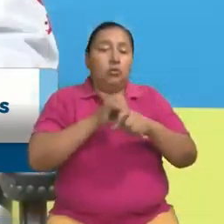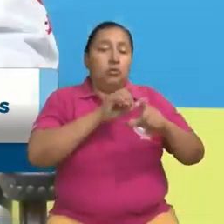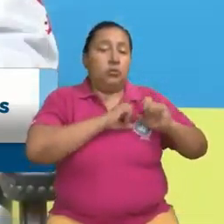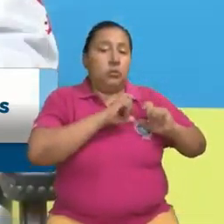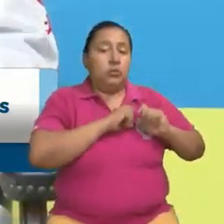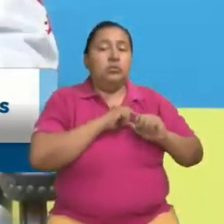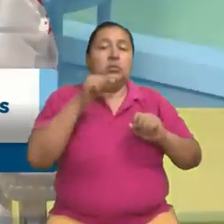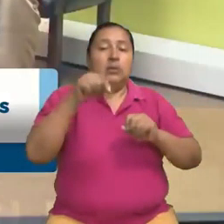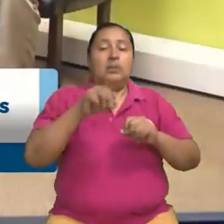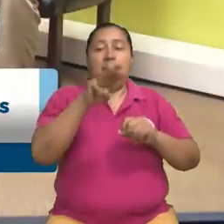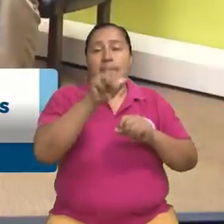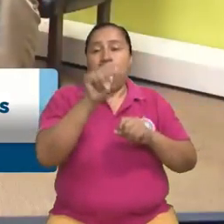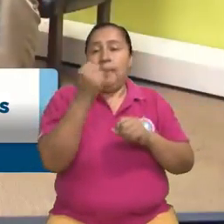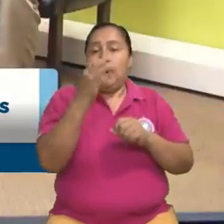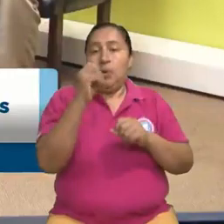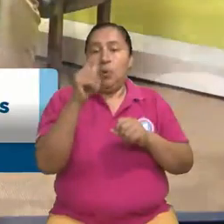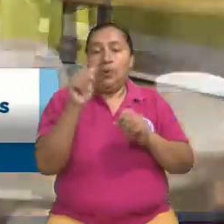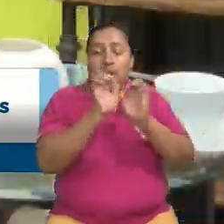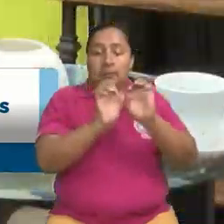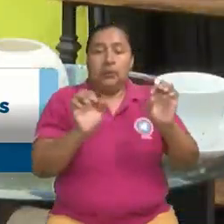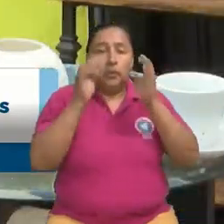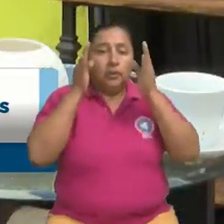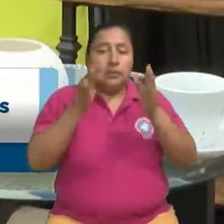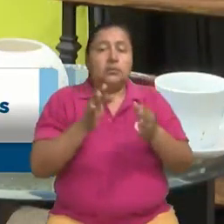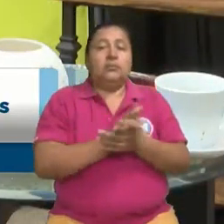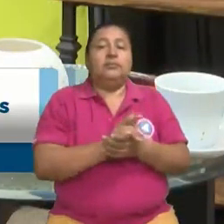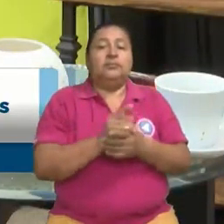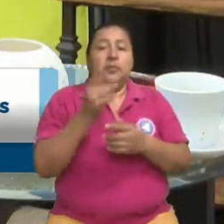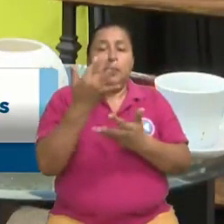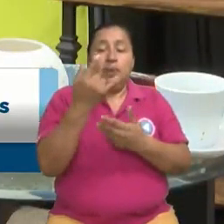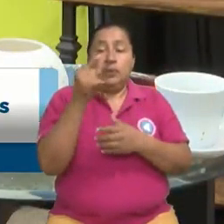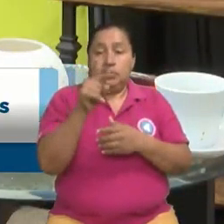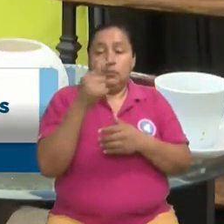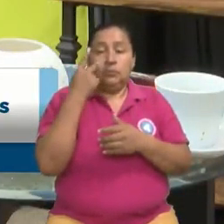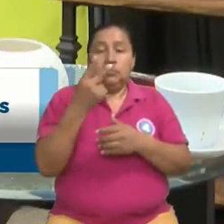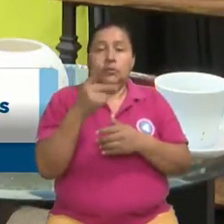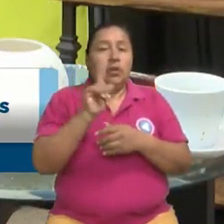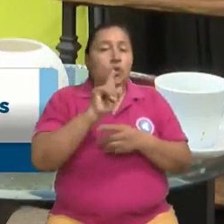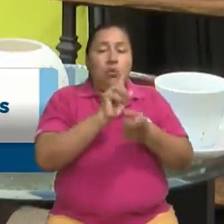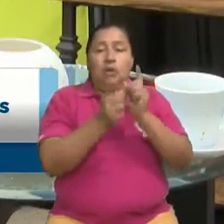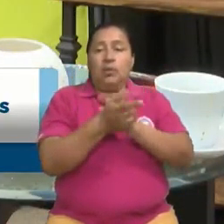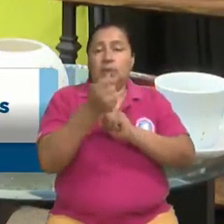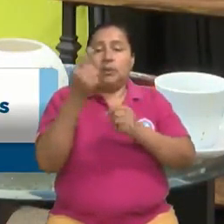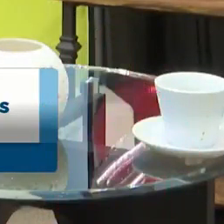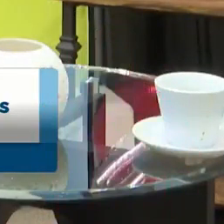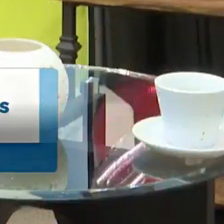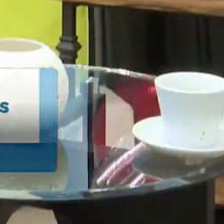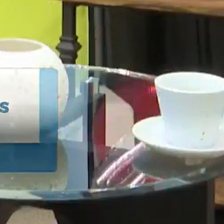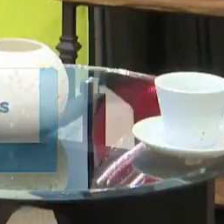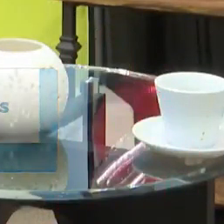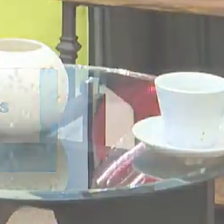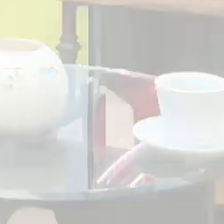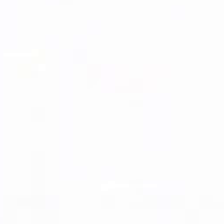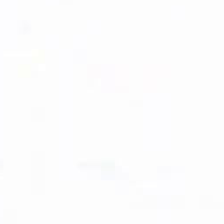Referencia Nacional en Niños, Atención a la Niñez, el Hospital La Mascota. Usted no le cambie de canal, que ya regresamos.